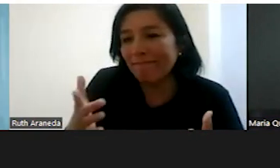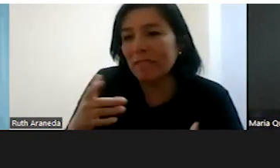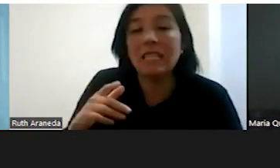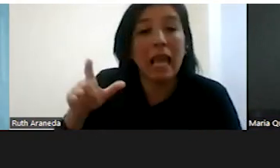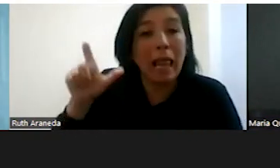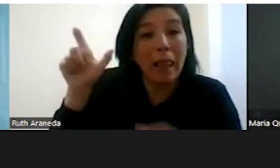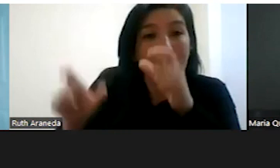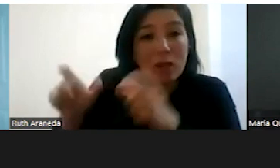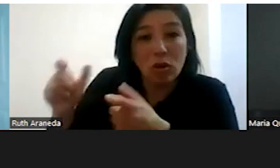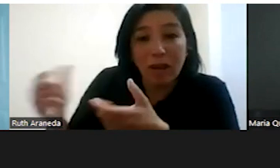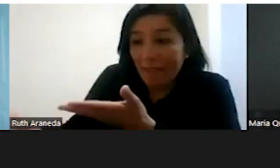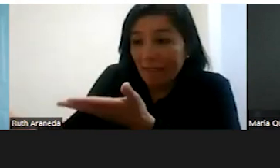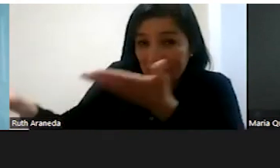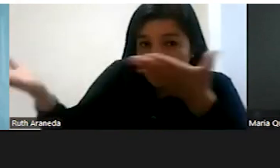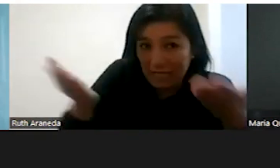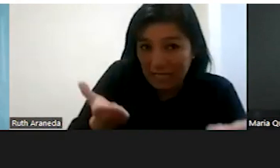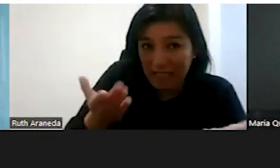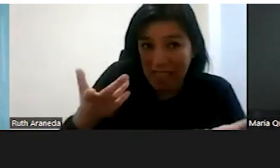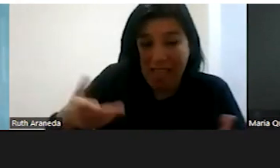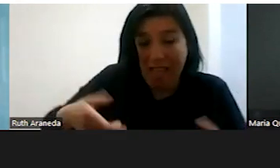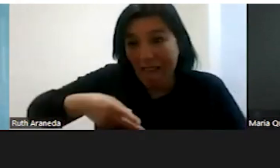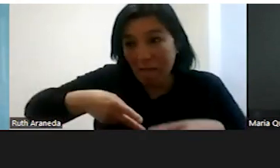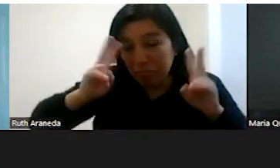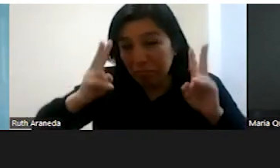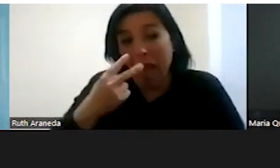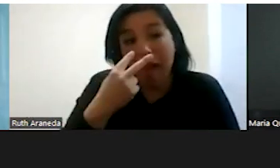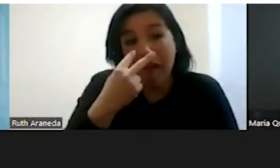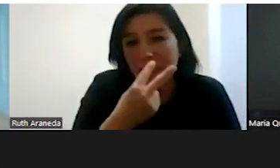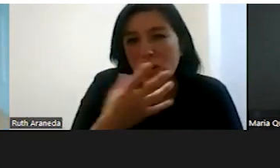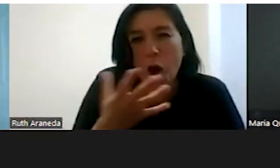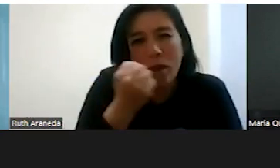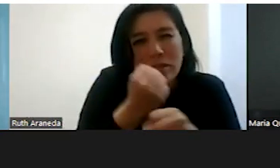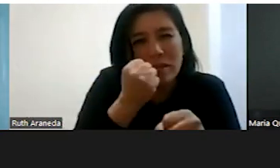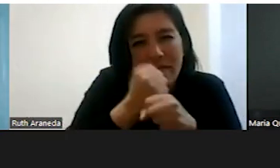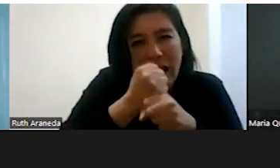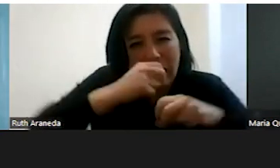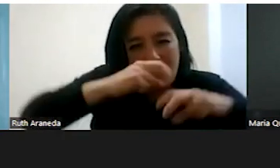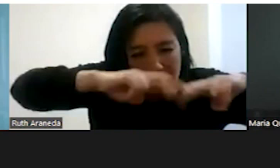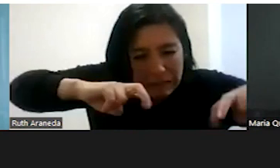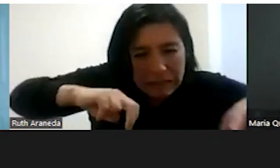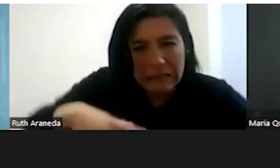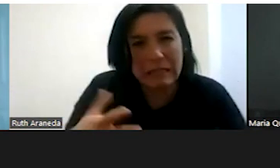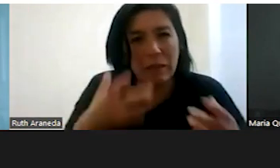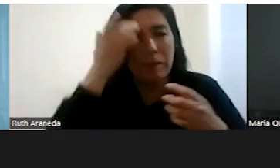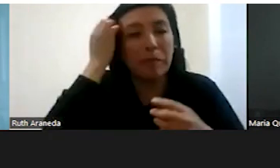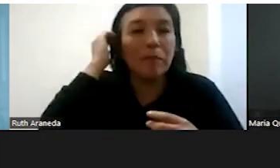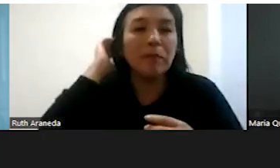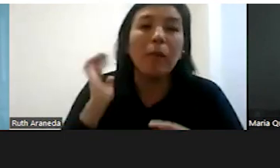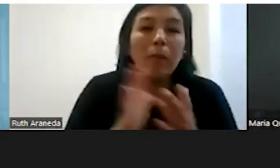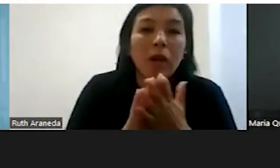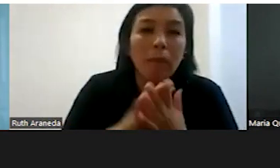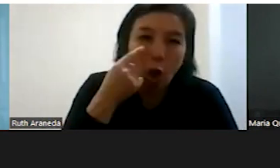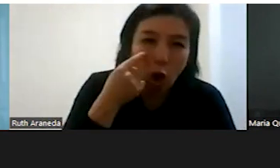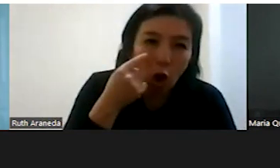acceso a ver estos lugares, a ver cómo es el trabajo arqueológico, a conocer la información